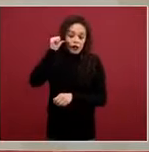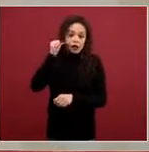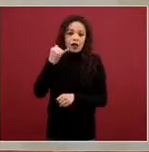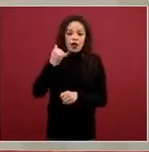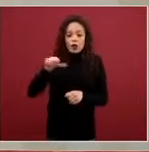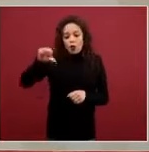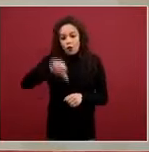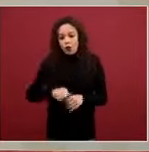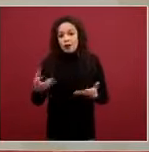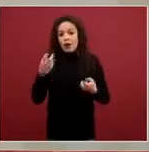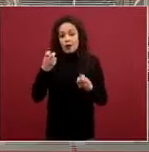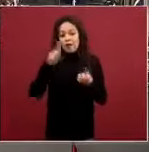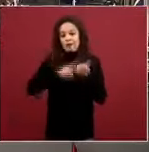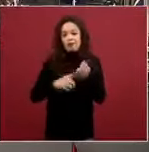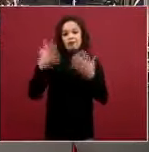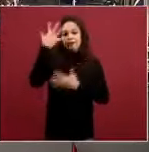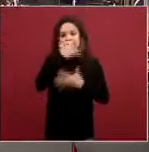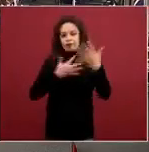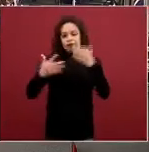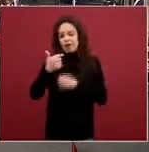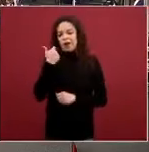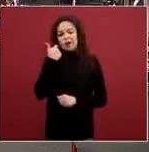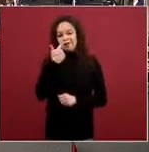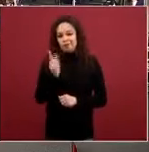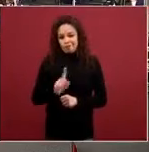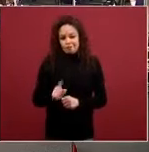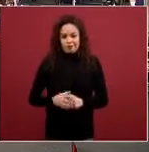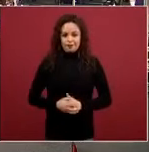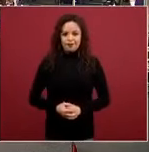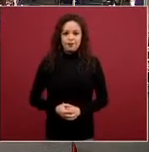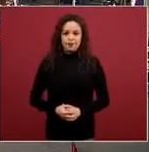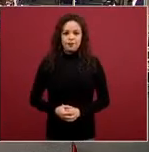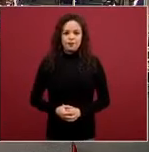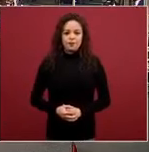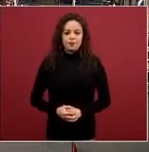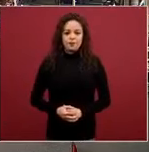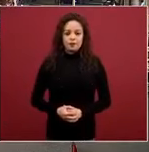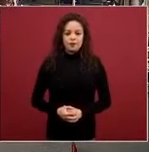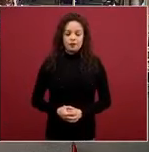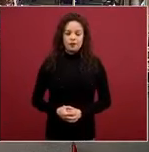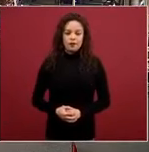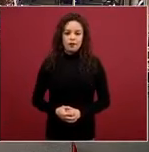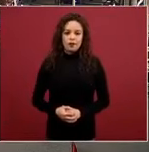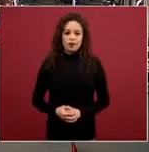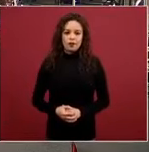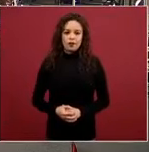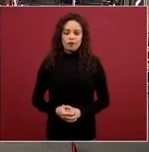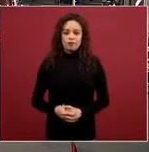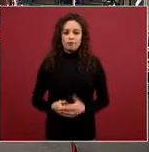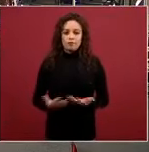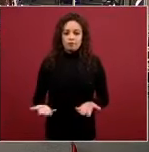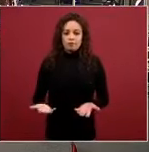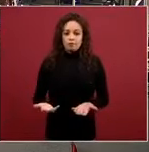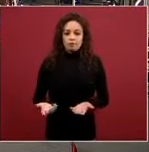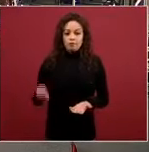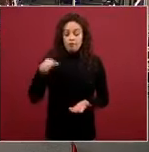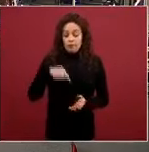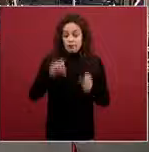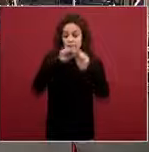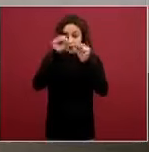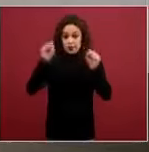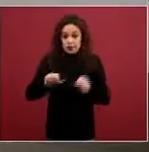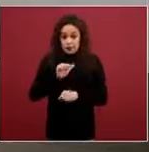cause confusión. ¿No era obligatorio que notificara la ocupación hospitalaria? No para este elemento, no era un elemento constitutivo del sistema de